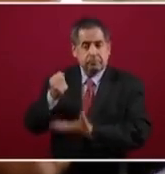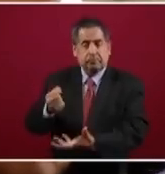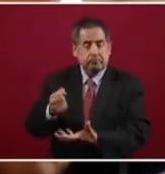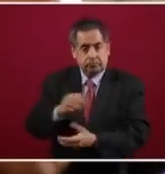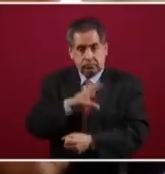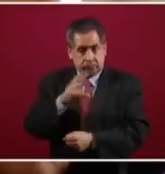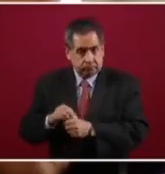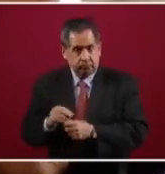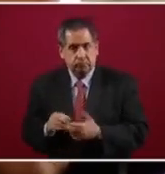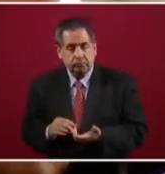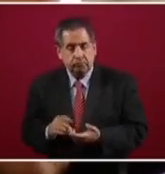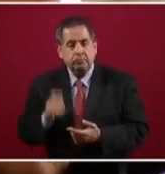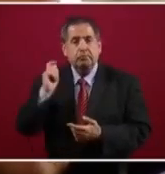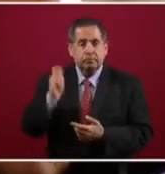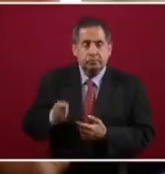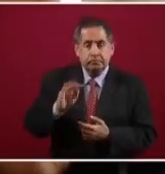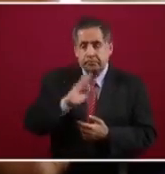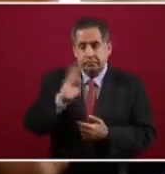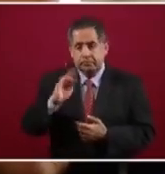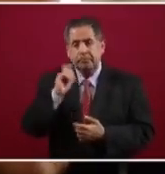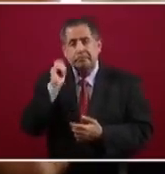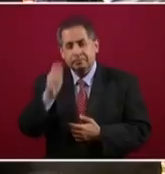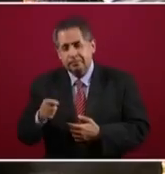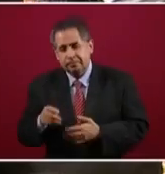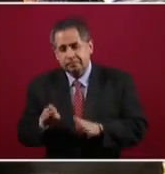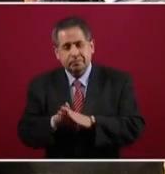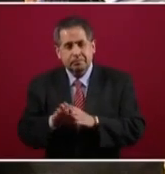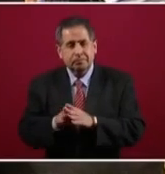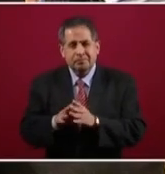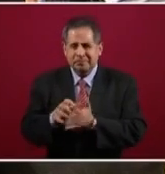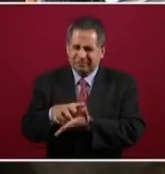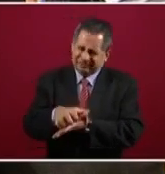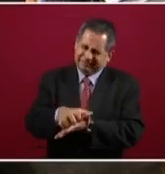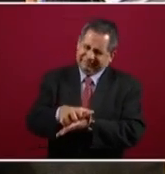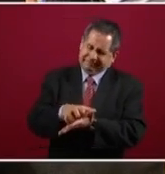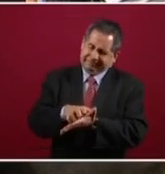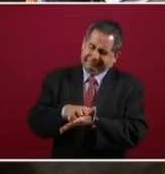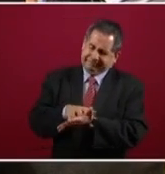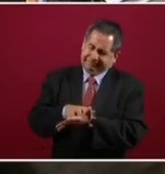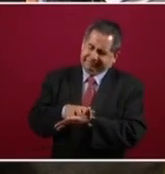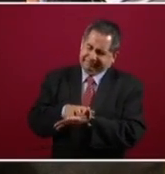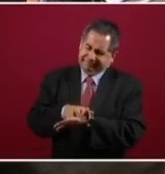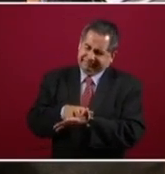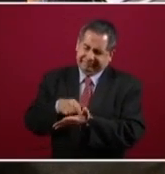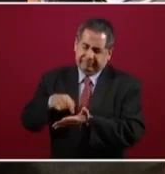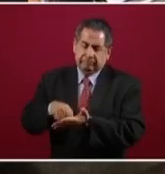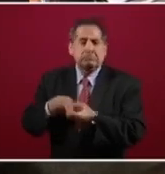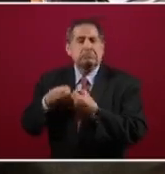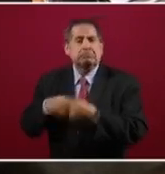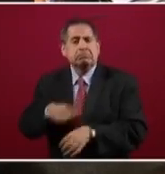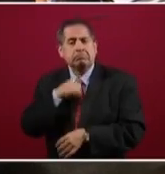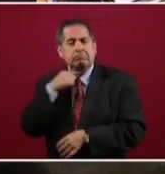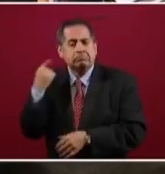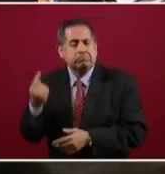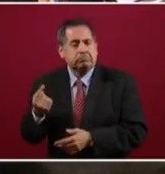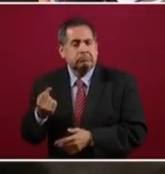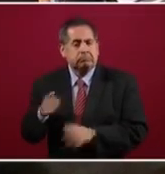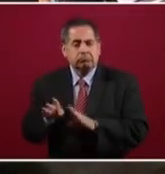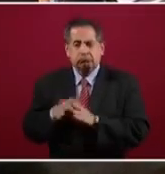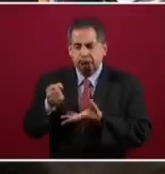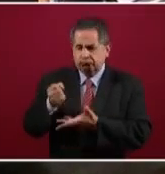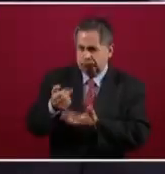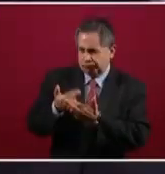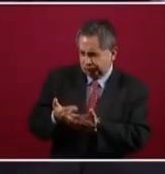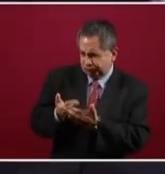presidente? ¿Corremos el riesgo de caer en el austericidio? Y si el cinturón presupuestal tiene